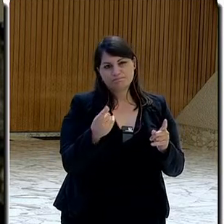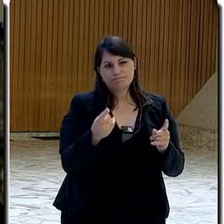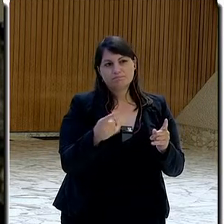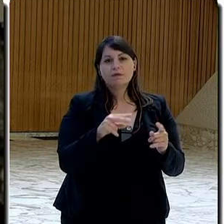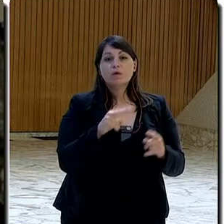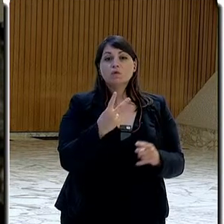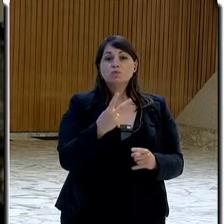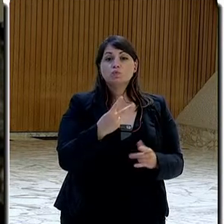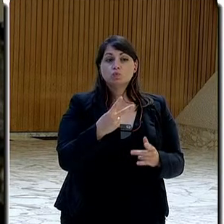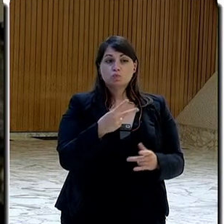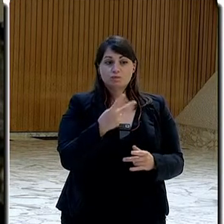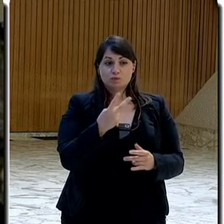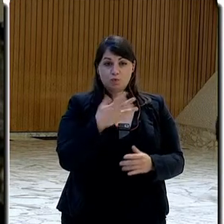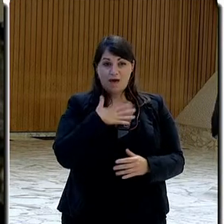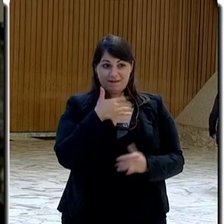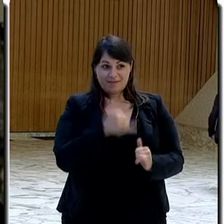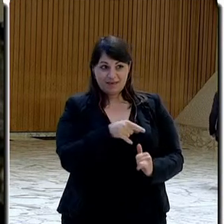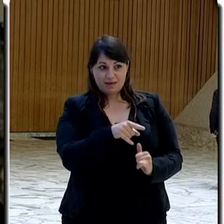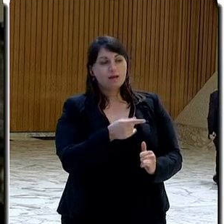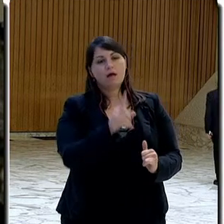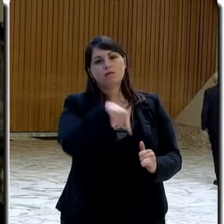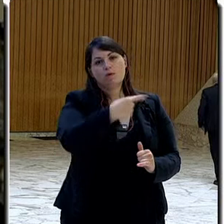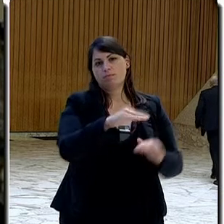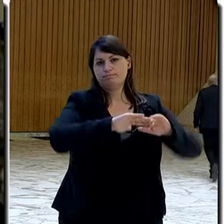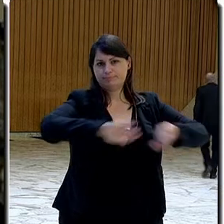años, se separaron.